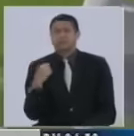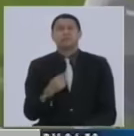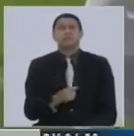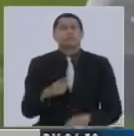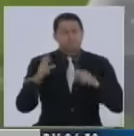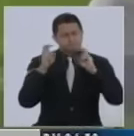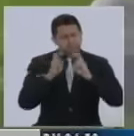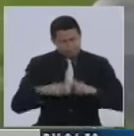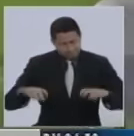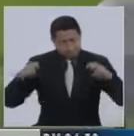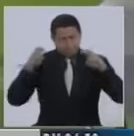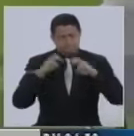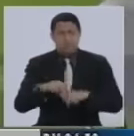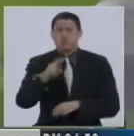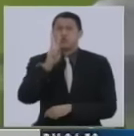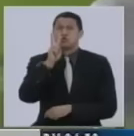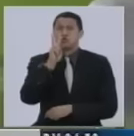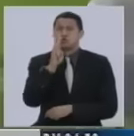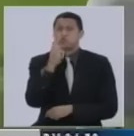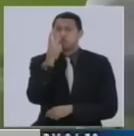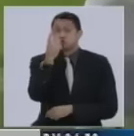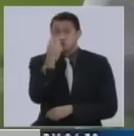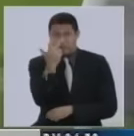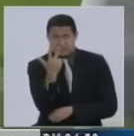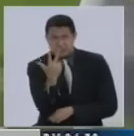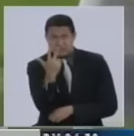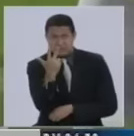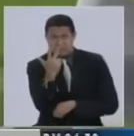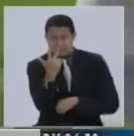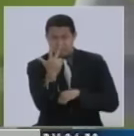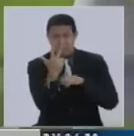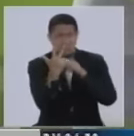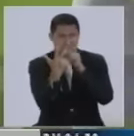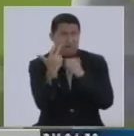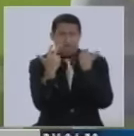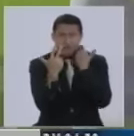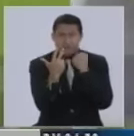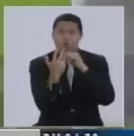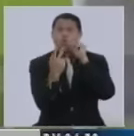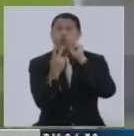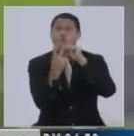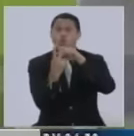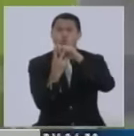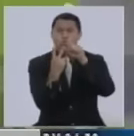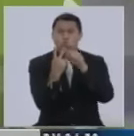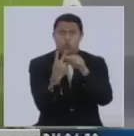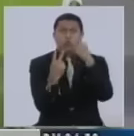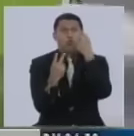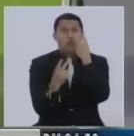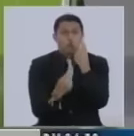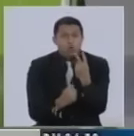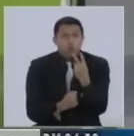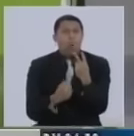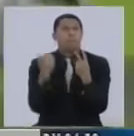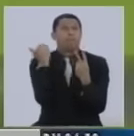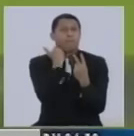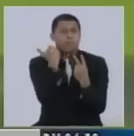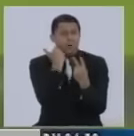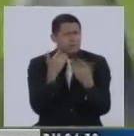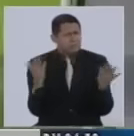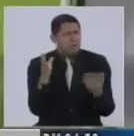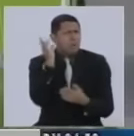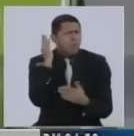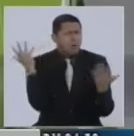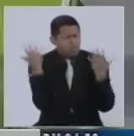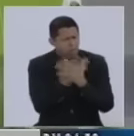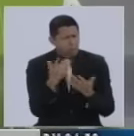estudios aseguran que dos de cada tres pacientes es mujer esto por qué Qué pasa en el organismo de la mujer para que sea más vulnerable